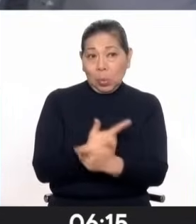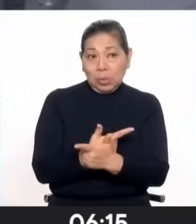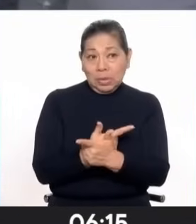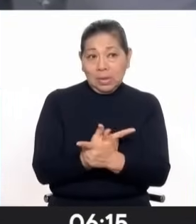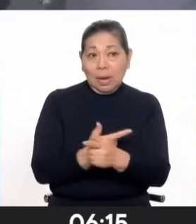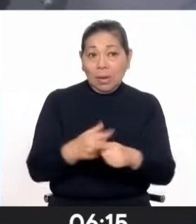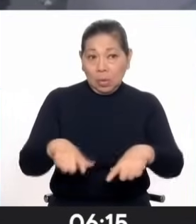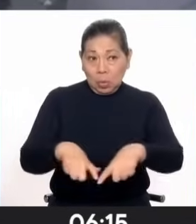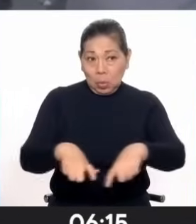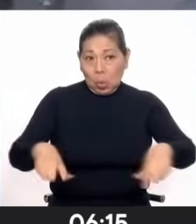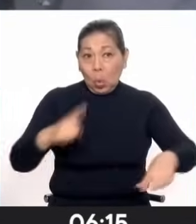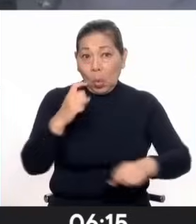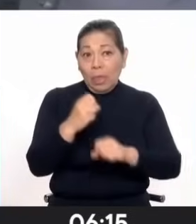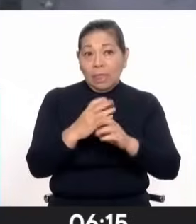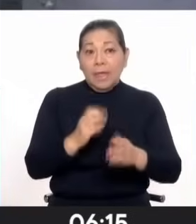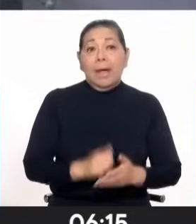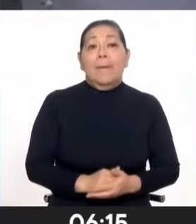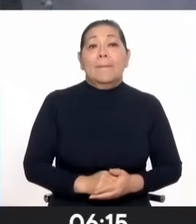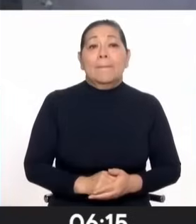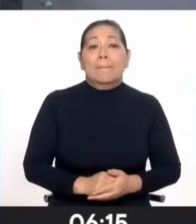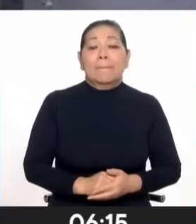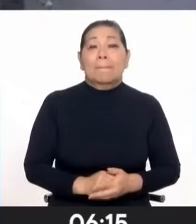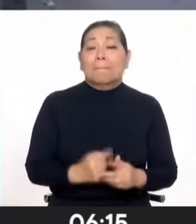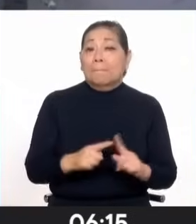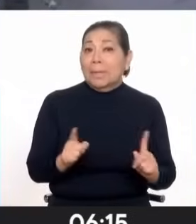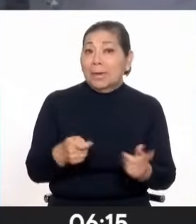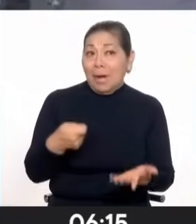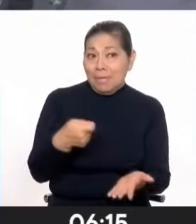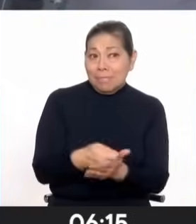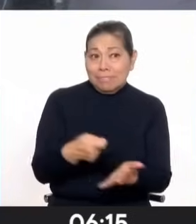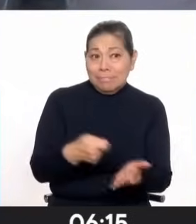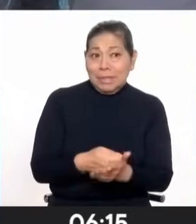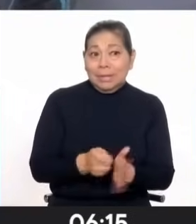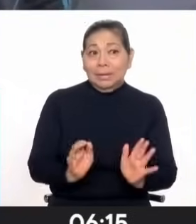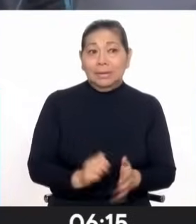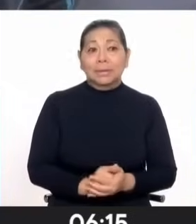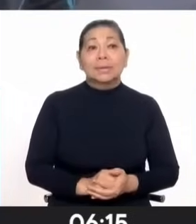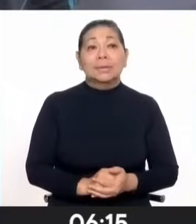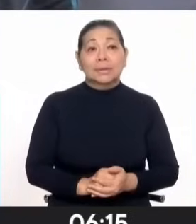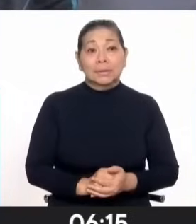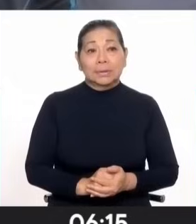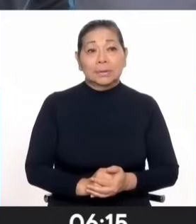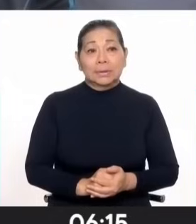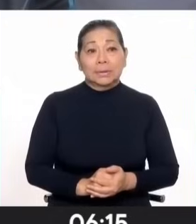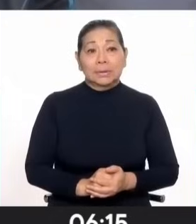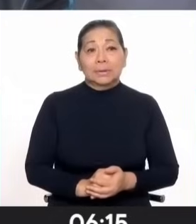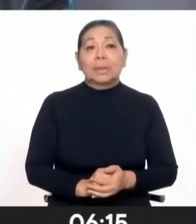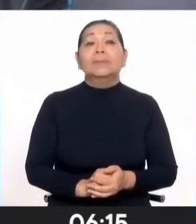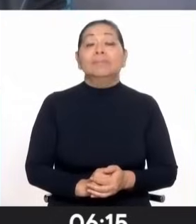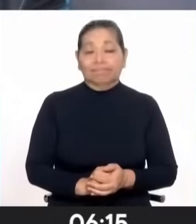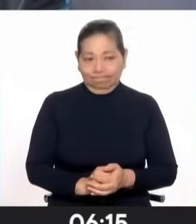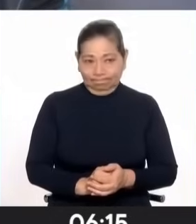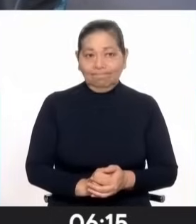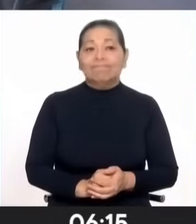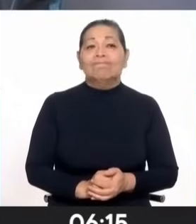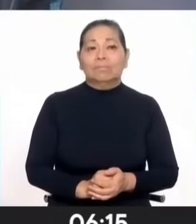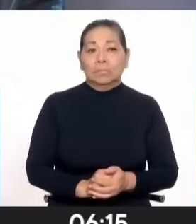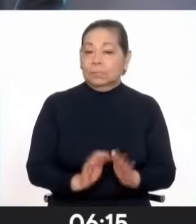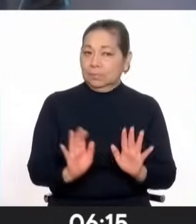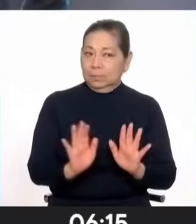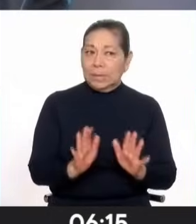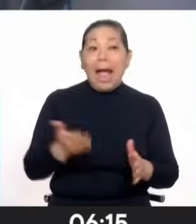para ocupar este espacio al día, pero anteriormente han hecho un pago, digamos, por ocupar esto, o solamente es el costo único.